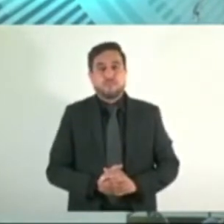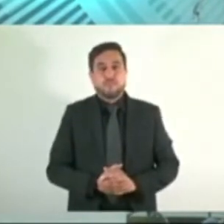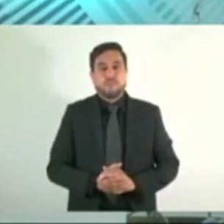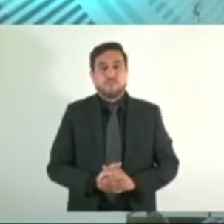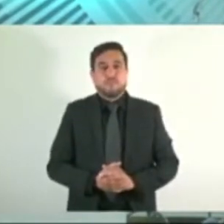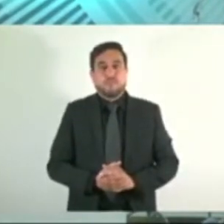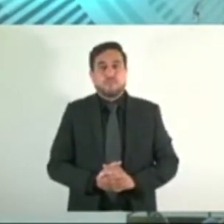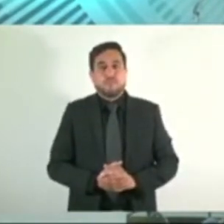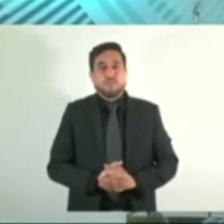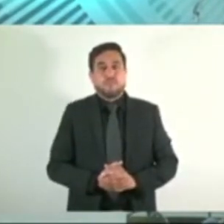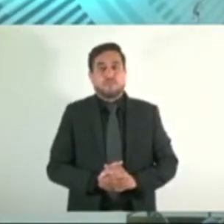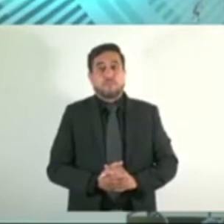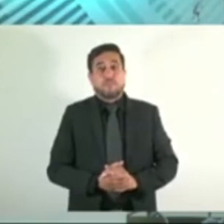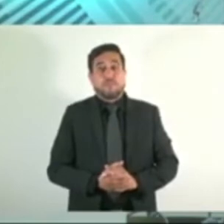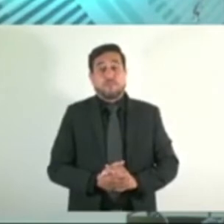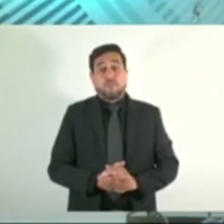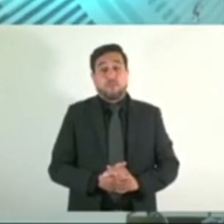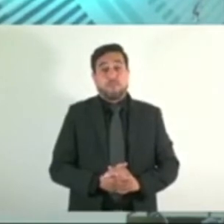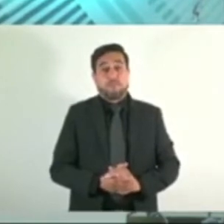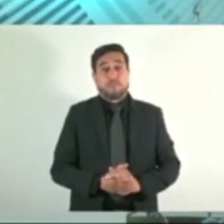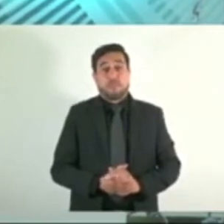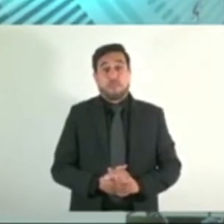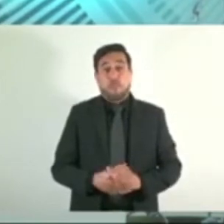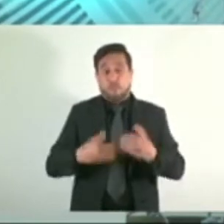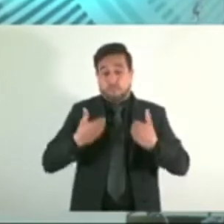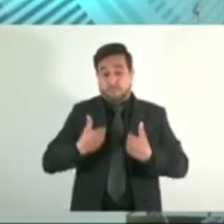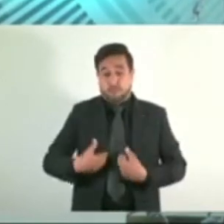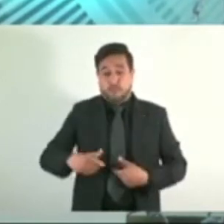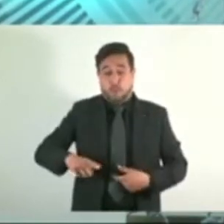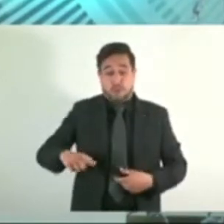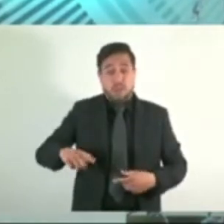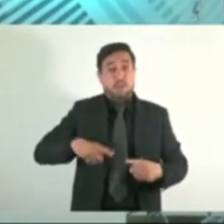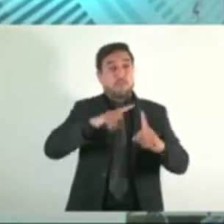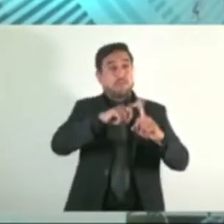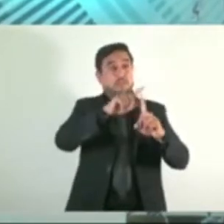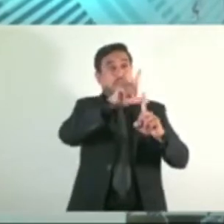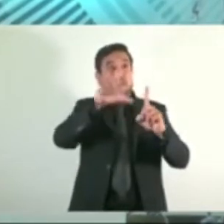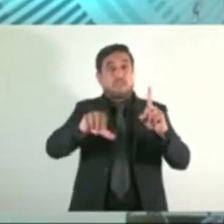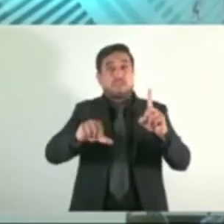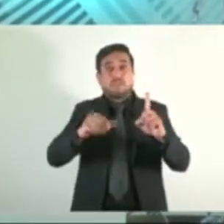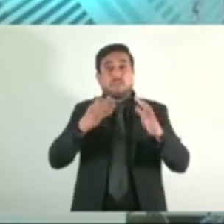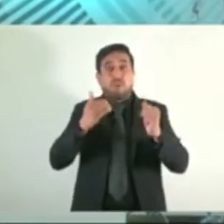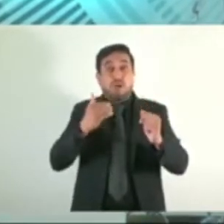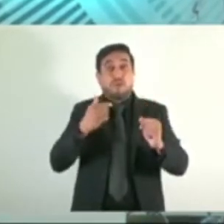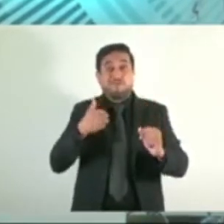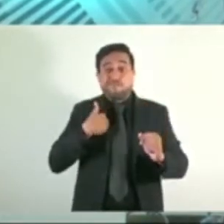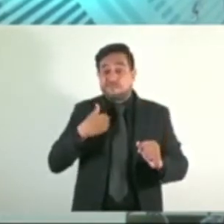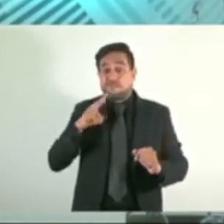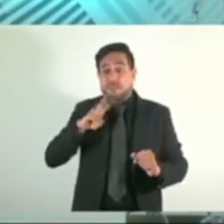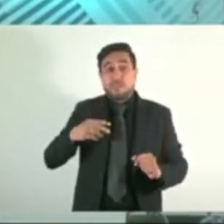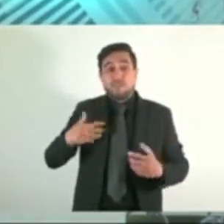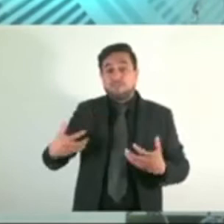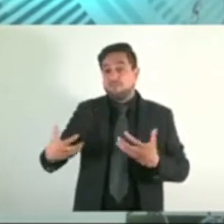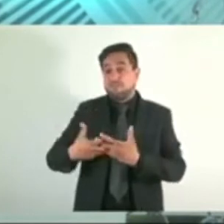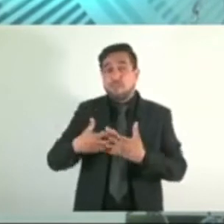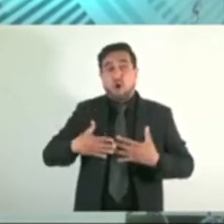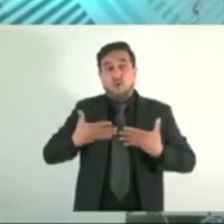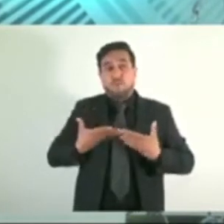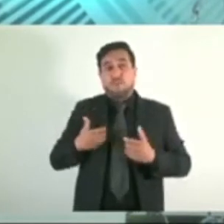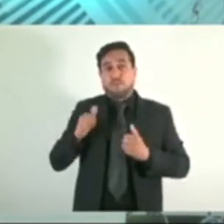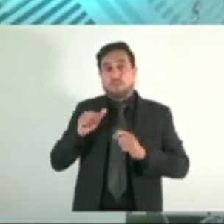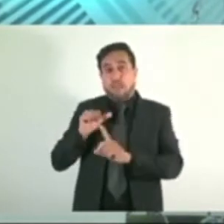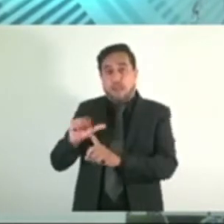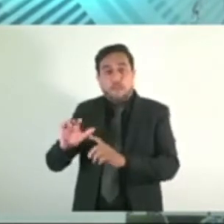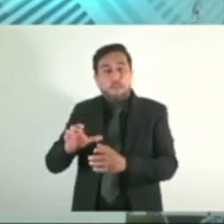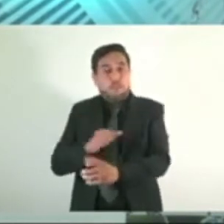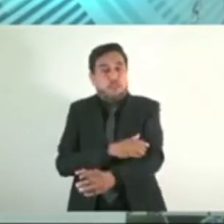tener la confianza, o pocos gobernadores pueden tener la confianza en sus instituciones y en el trabajo conjunto y coordinado con las fuerzas federales